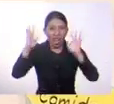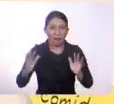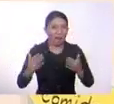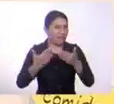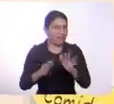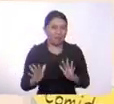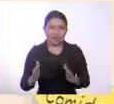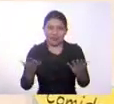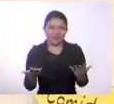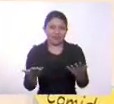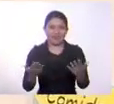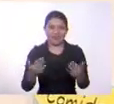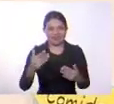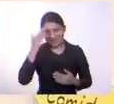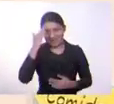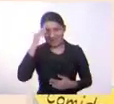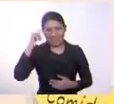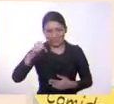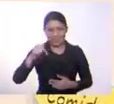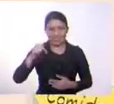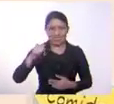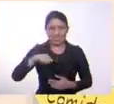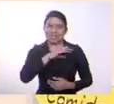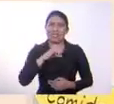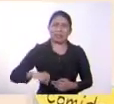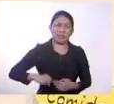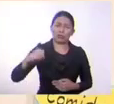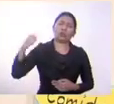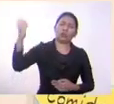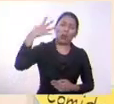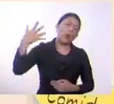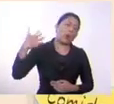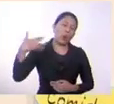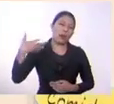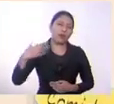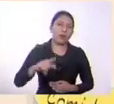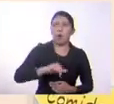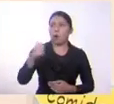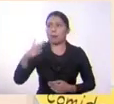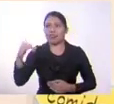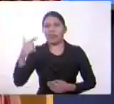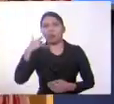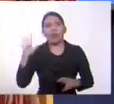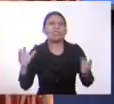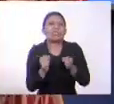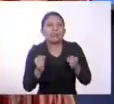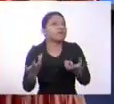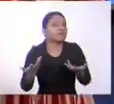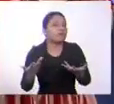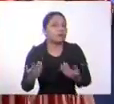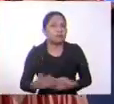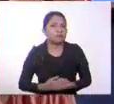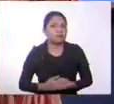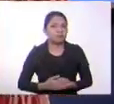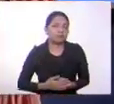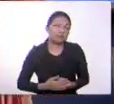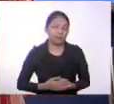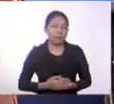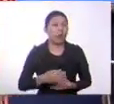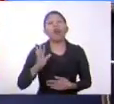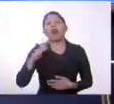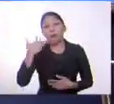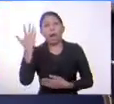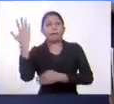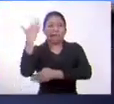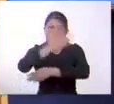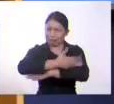porque no todos los países tienen este sol tan bonito que tenemos en El Salvador. Pues fíjate que hay varias barreras con las que se enfrentan, ¿verdad? Y